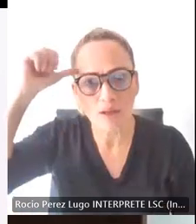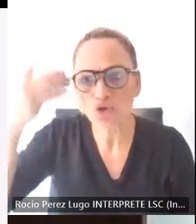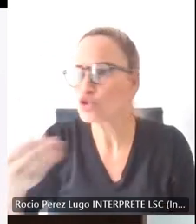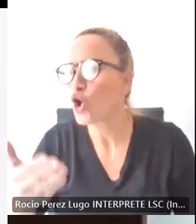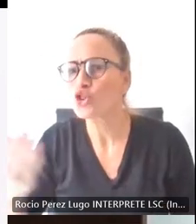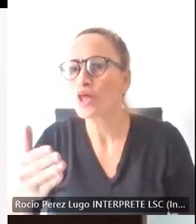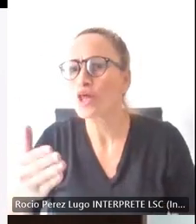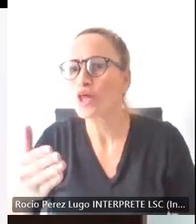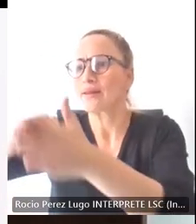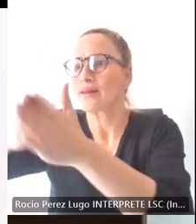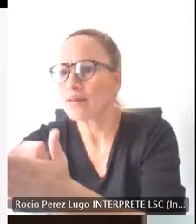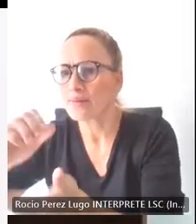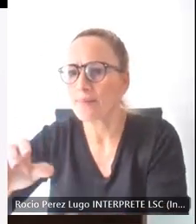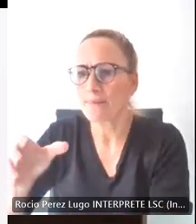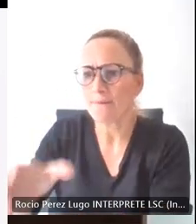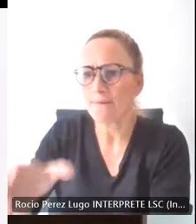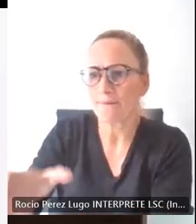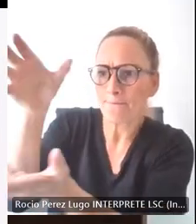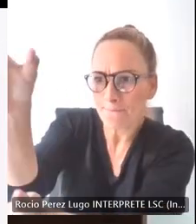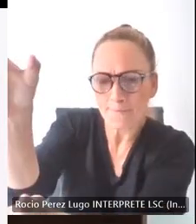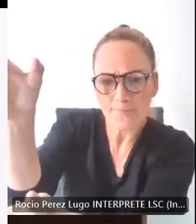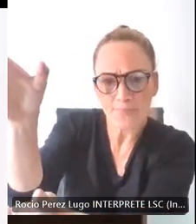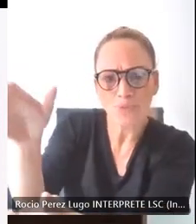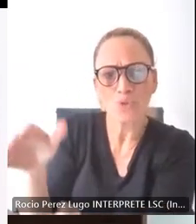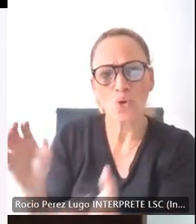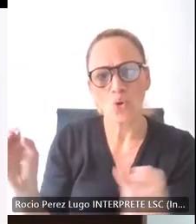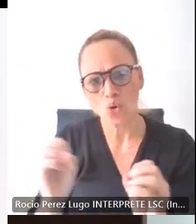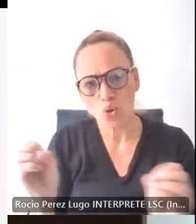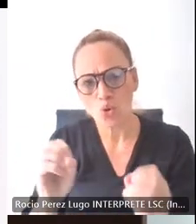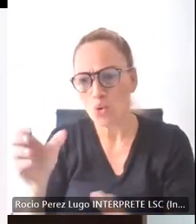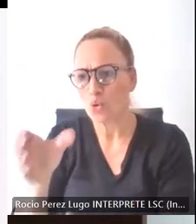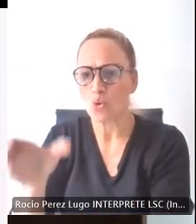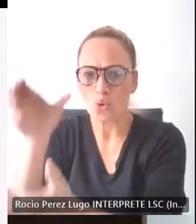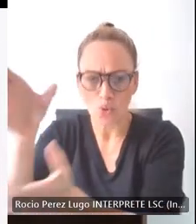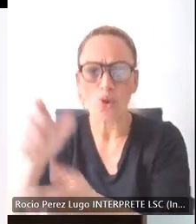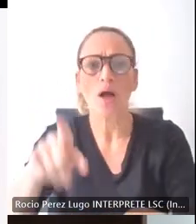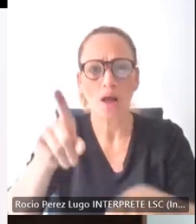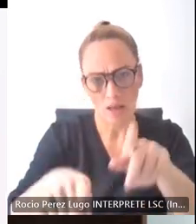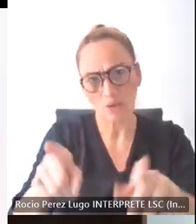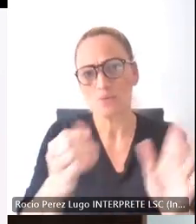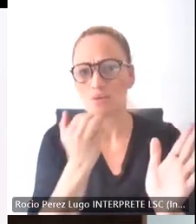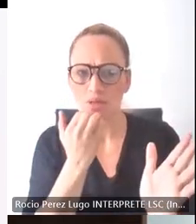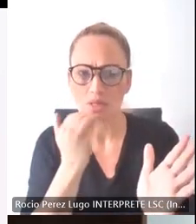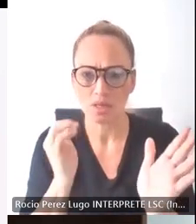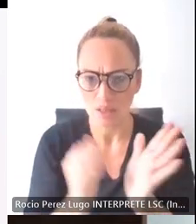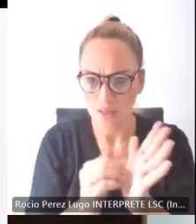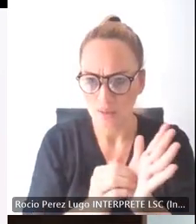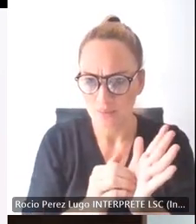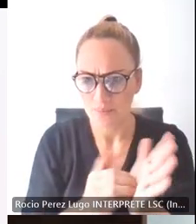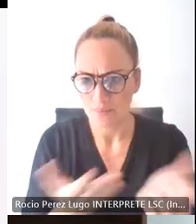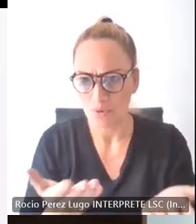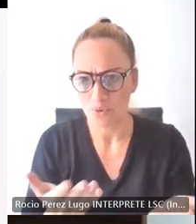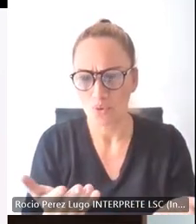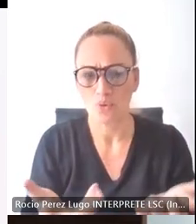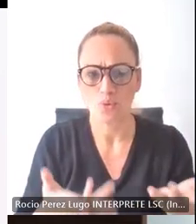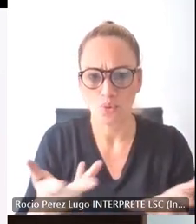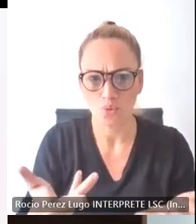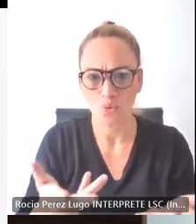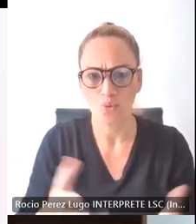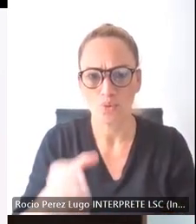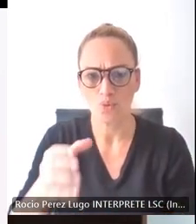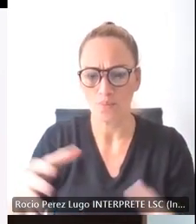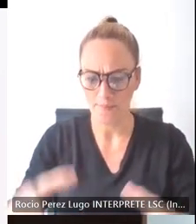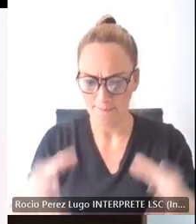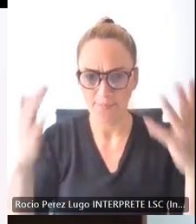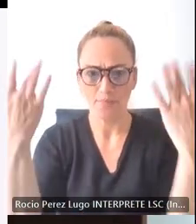vamos a ubicar y cómo lo vamos a distribuir. Hay algunos que, por ejemplo, podemos cargarlos con una o con dos manos